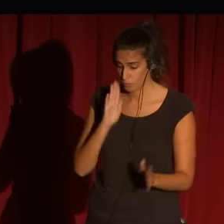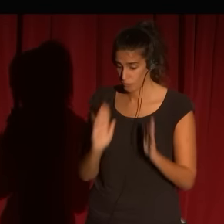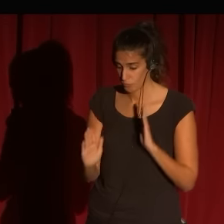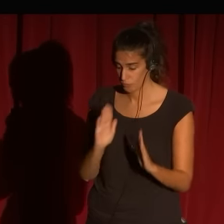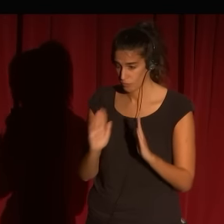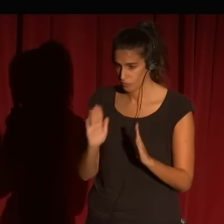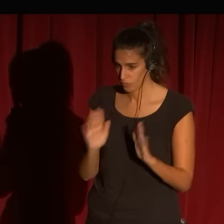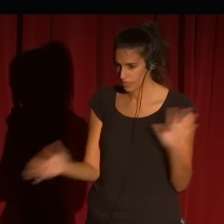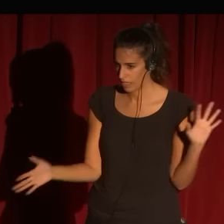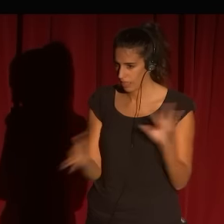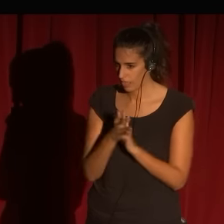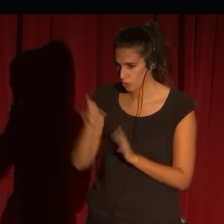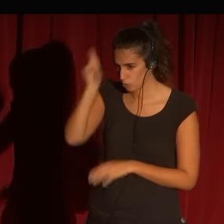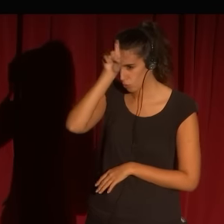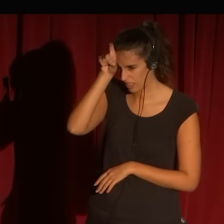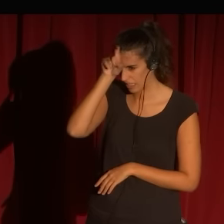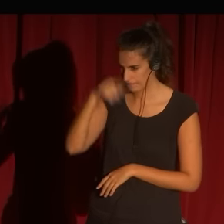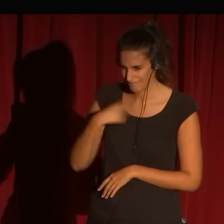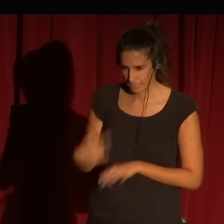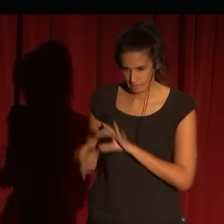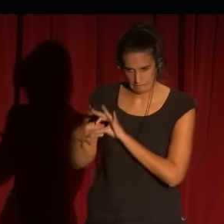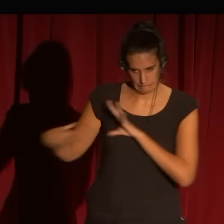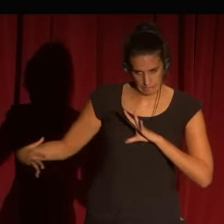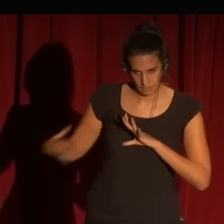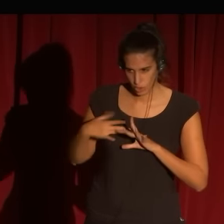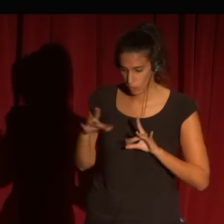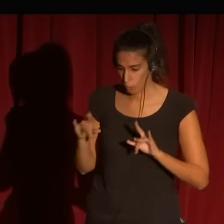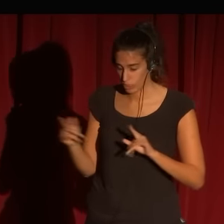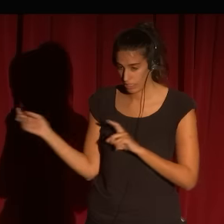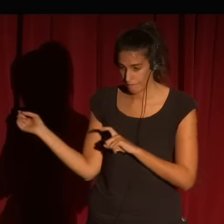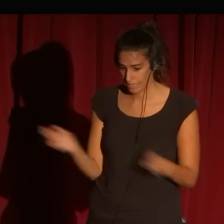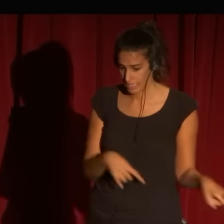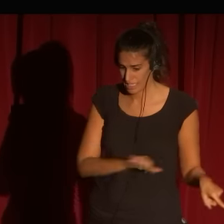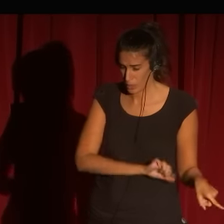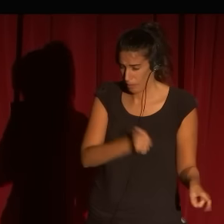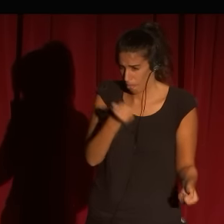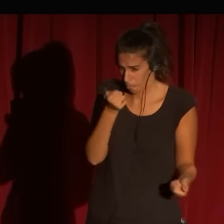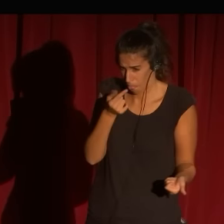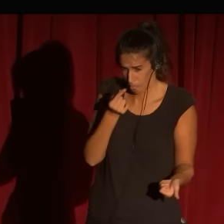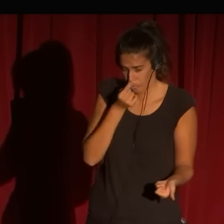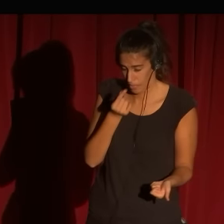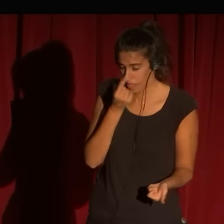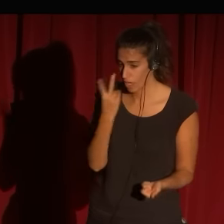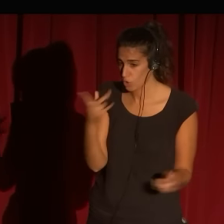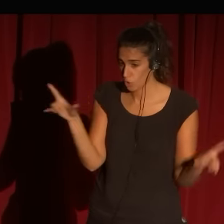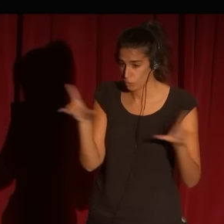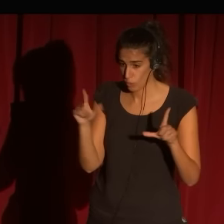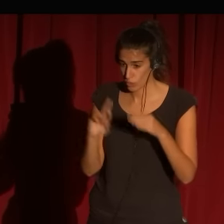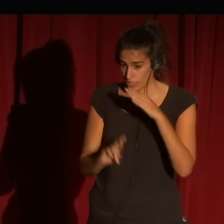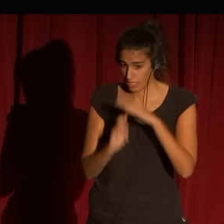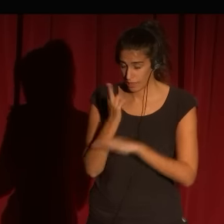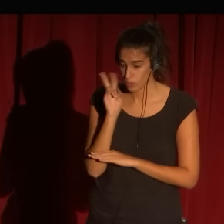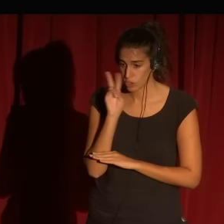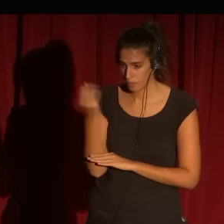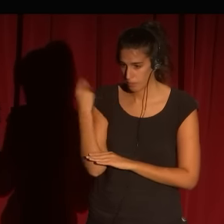identificaban más bien con Turquía que con China y venían por tierra llegaban a Europa y eran escasísimas hay dos cuadros del renacimiento en el que se